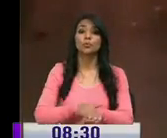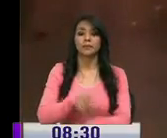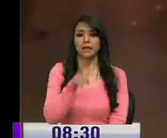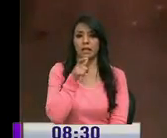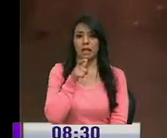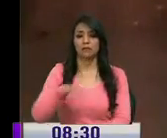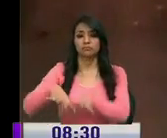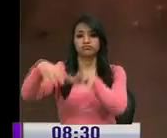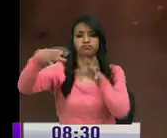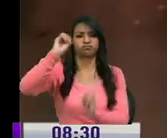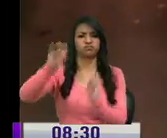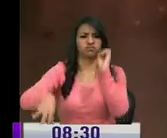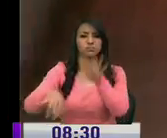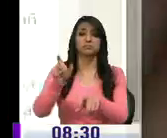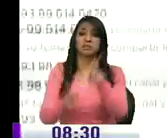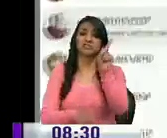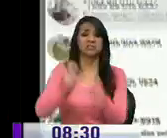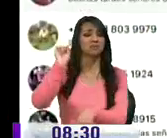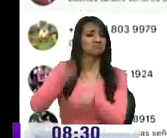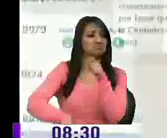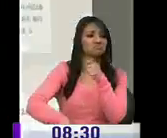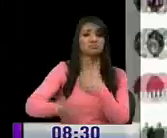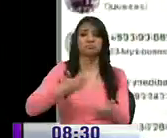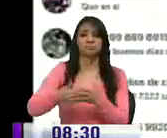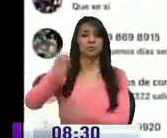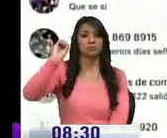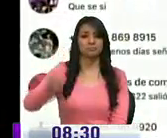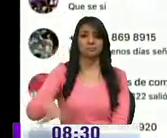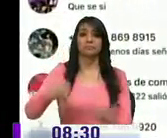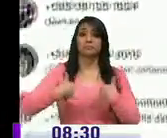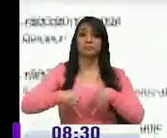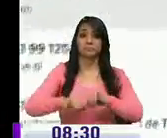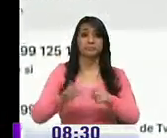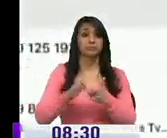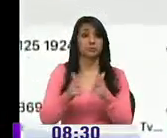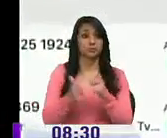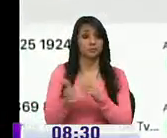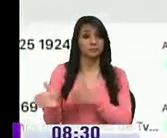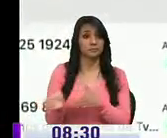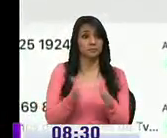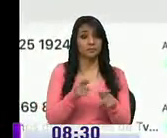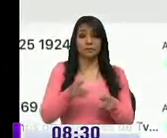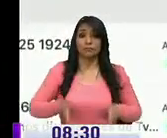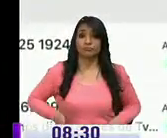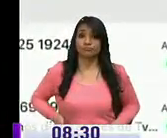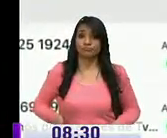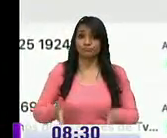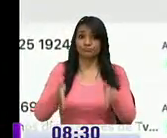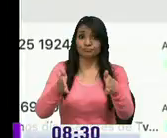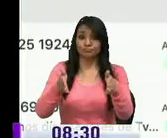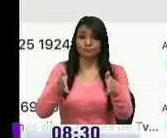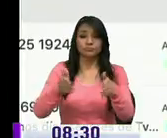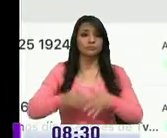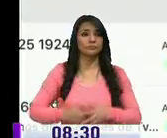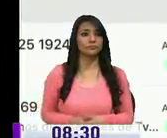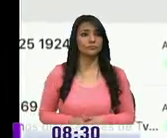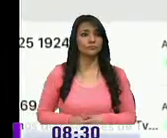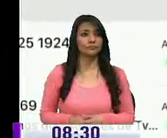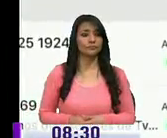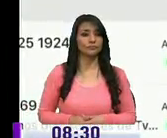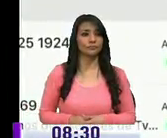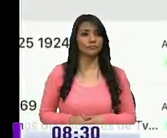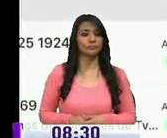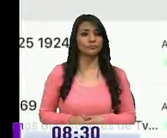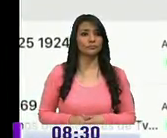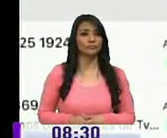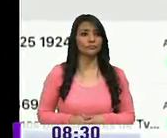contenedores llenos, pero nosotros cogemos y botamos la basura, es un problema. Esto finalmente, Cari, para luego retornar,